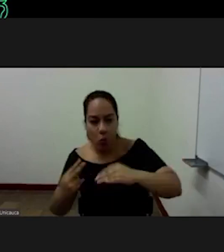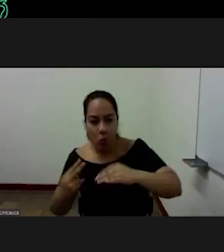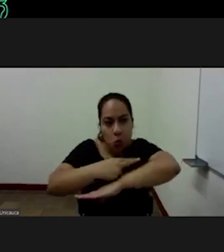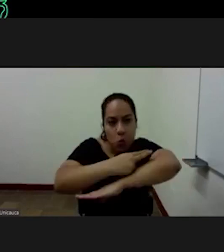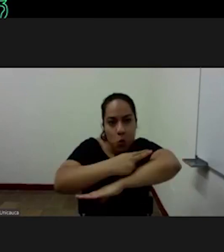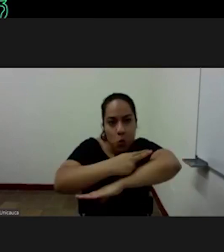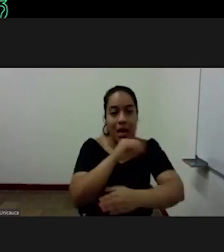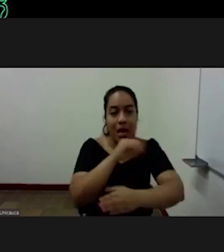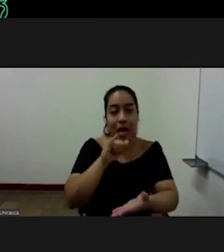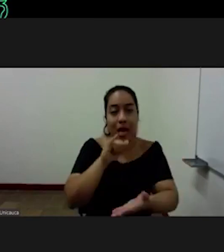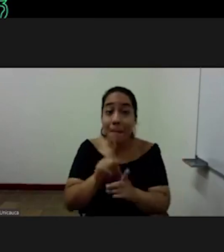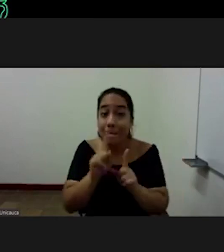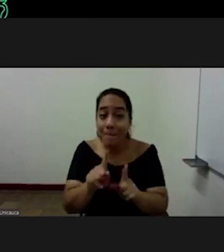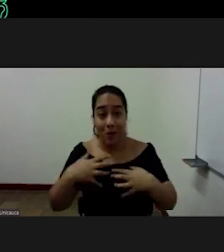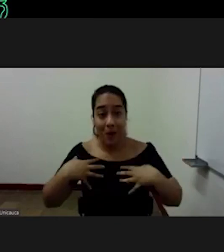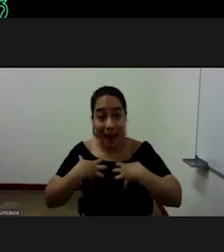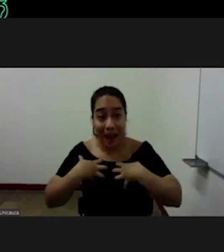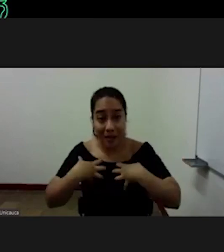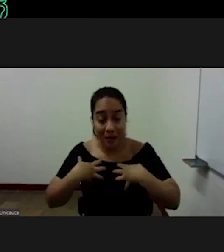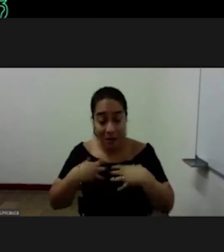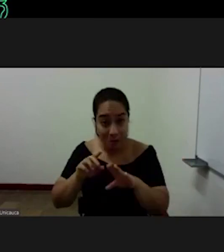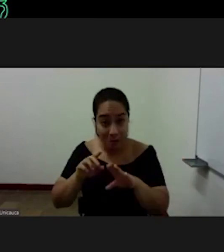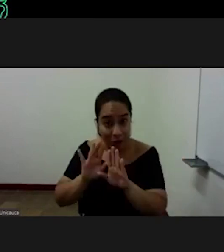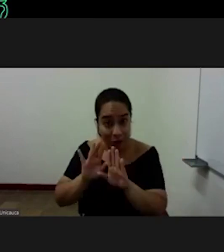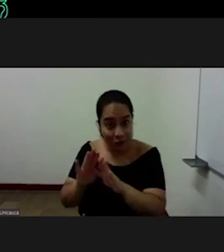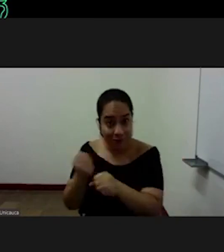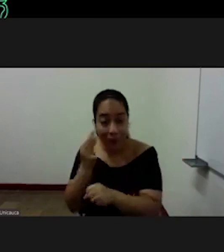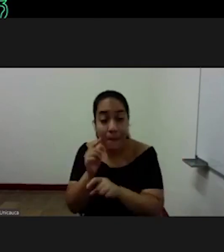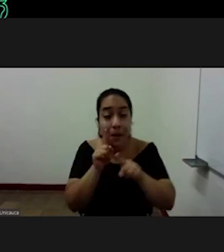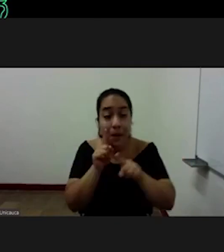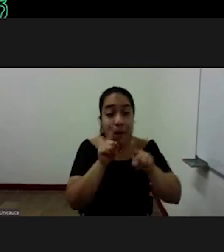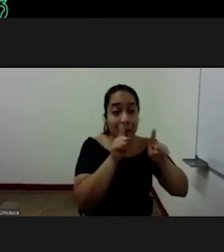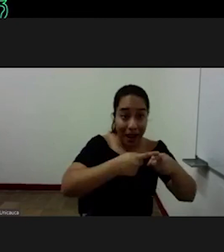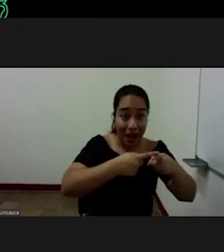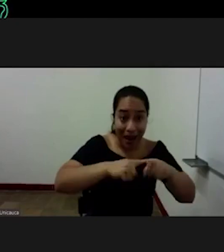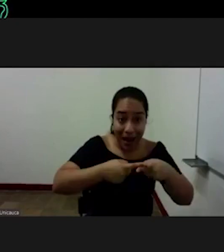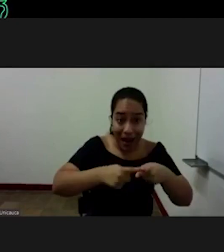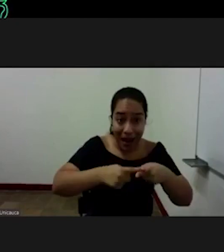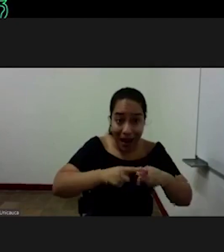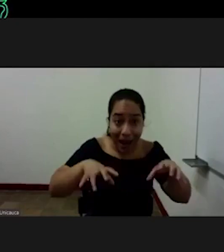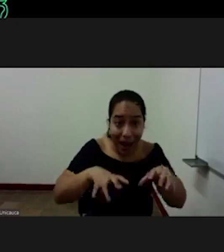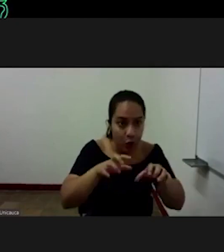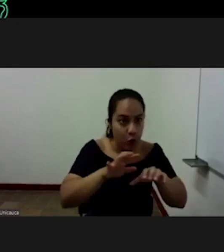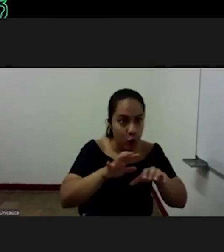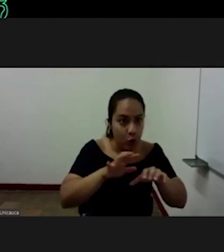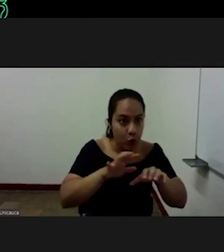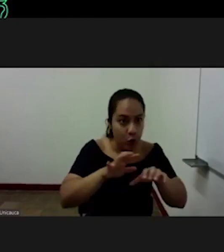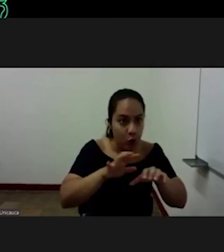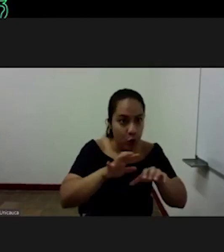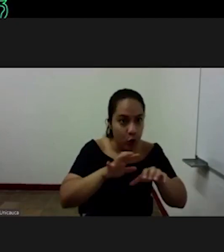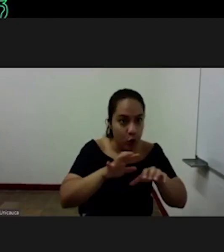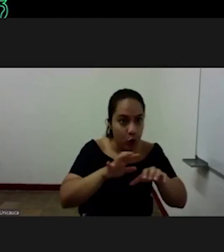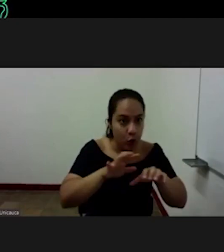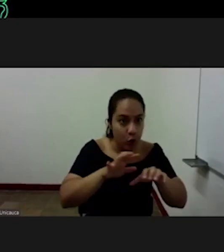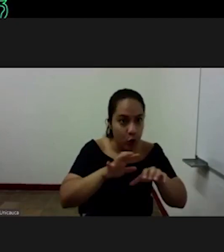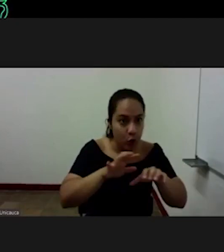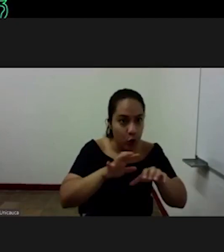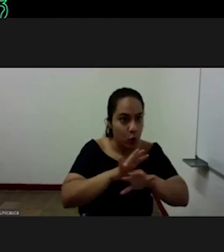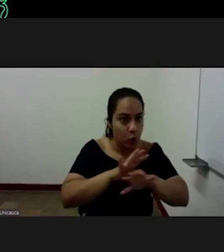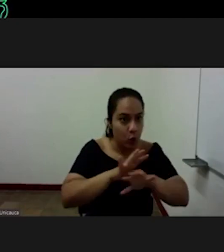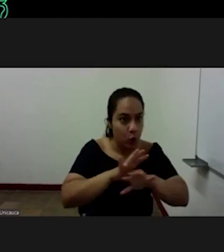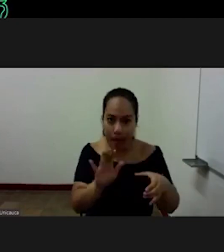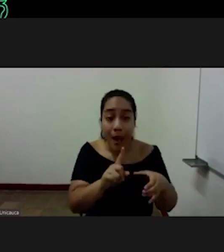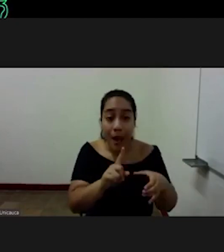el ejercicio del tejer va exclusivo hacia las mujeres. Pero por otro lado